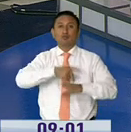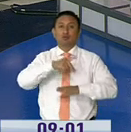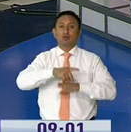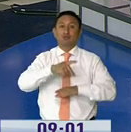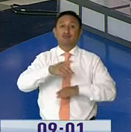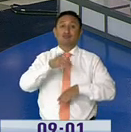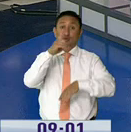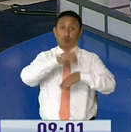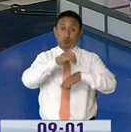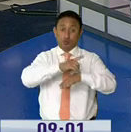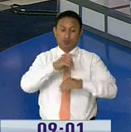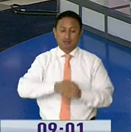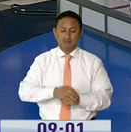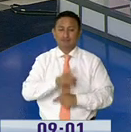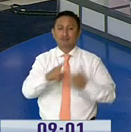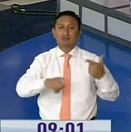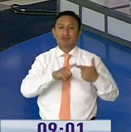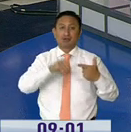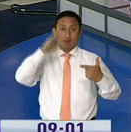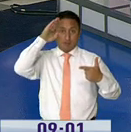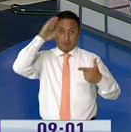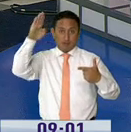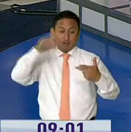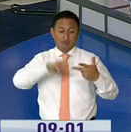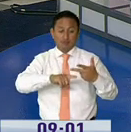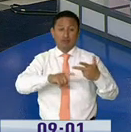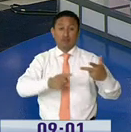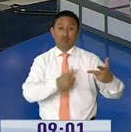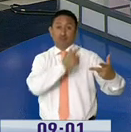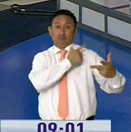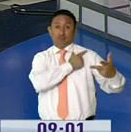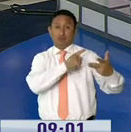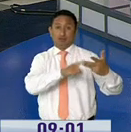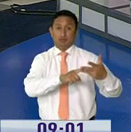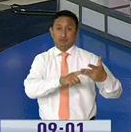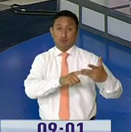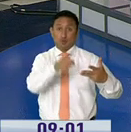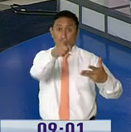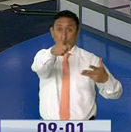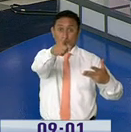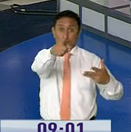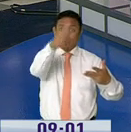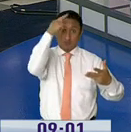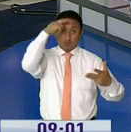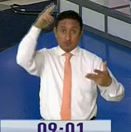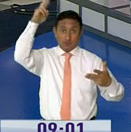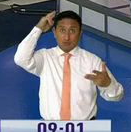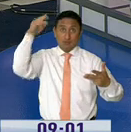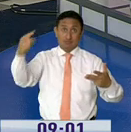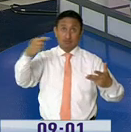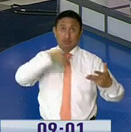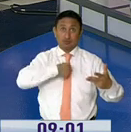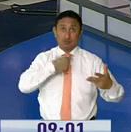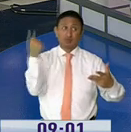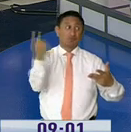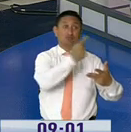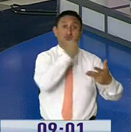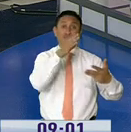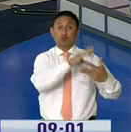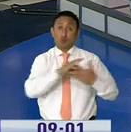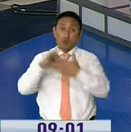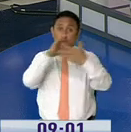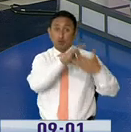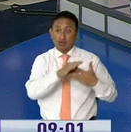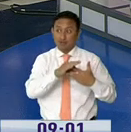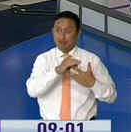la salud, son los policías, son los militares, es usted, señor Roberto Álvarez, todos mis compañeros, todos